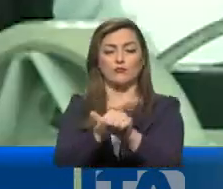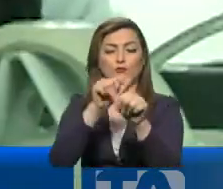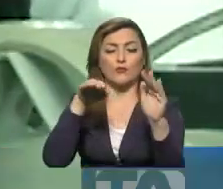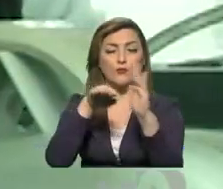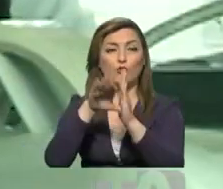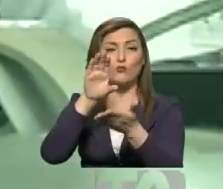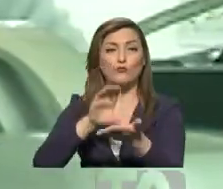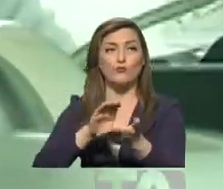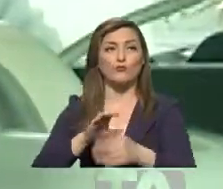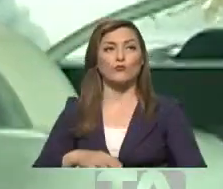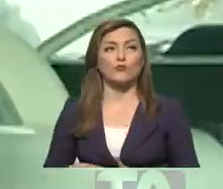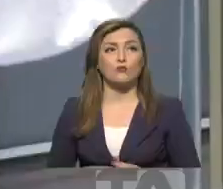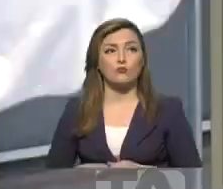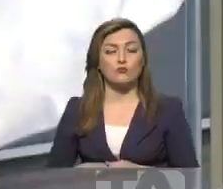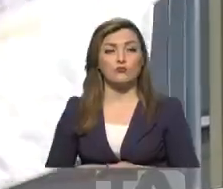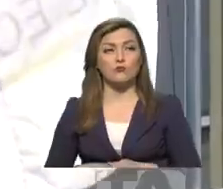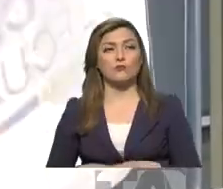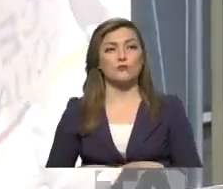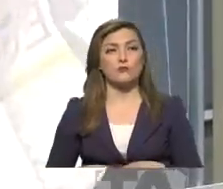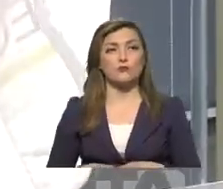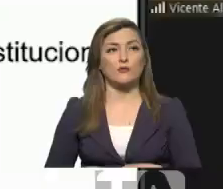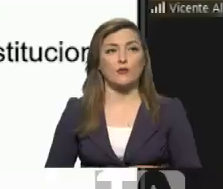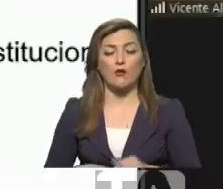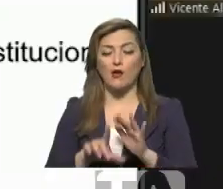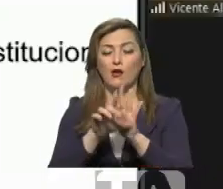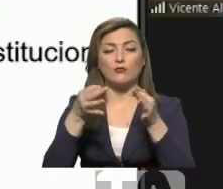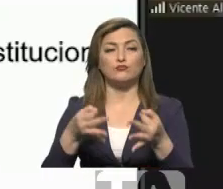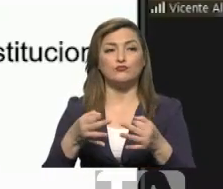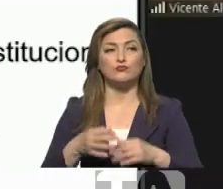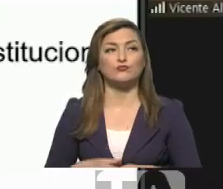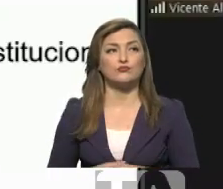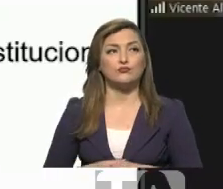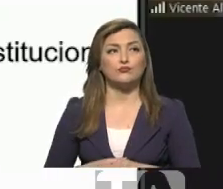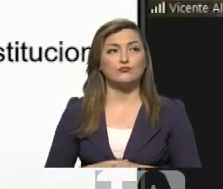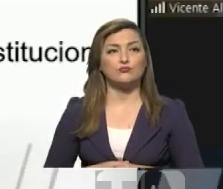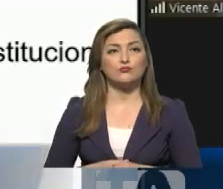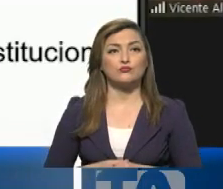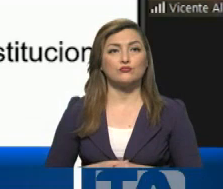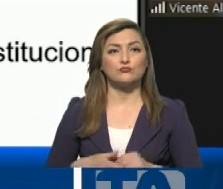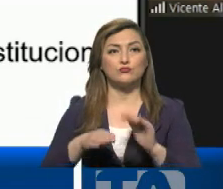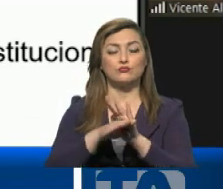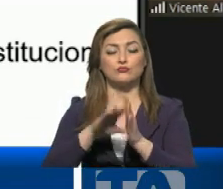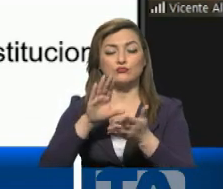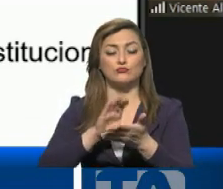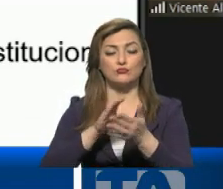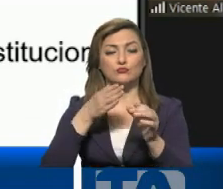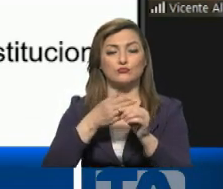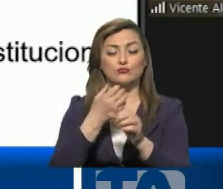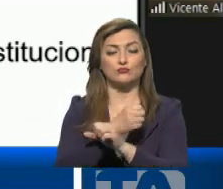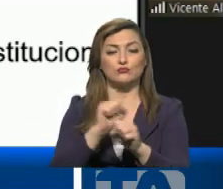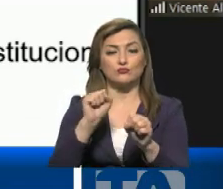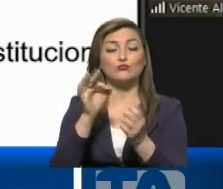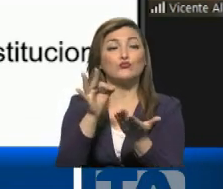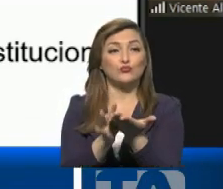Banco Central porque de esa manera podrá cumplir con la ley. Y así el Banco Central va a tener clarísimo que su objetivo es defender la